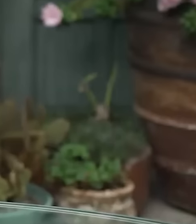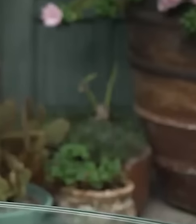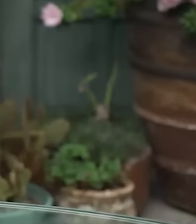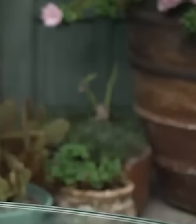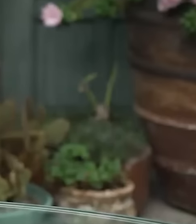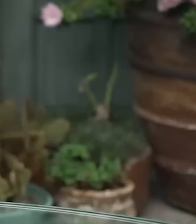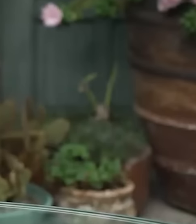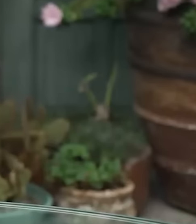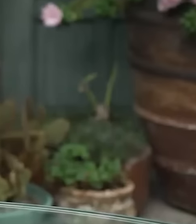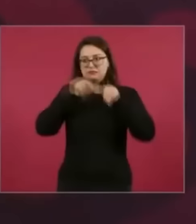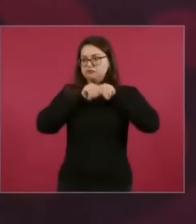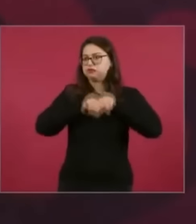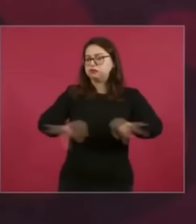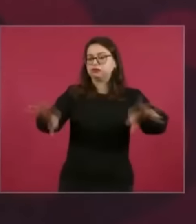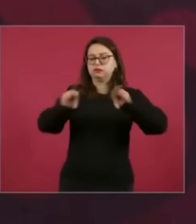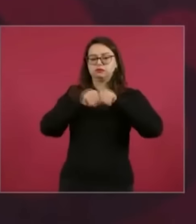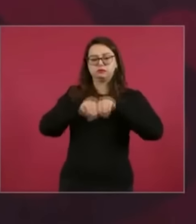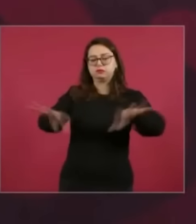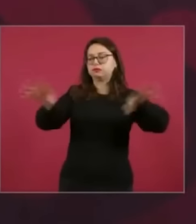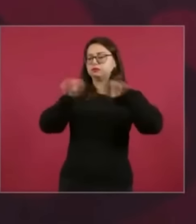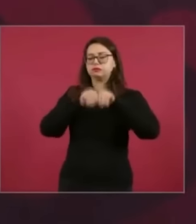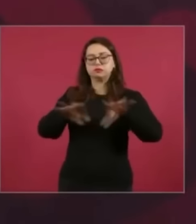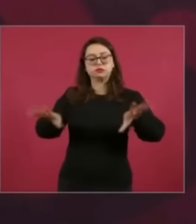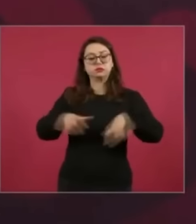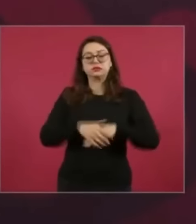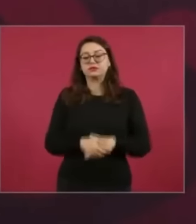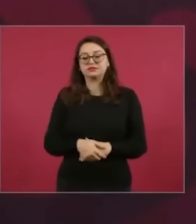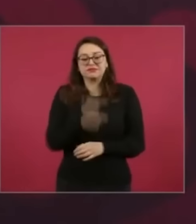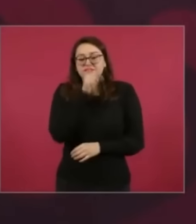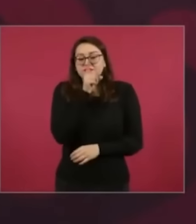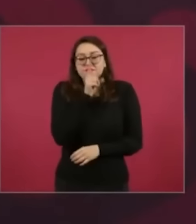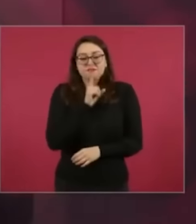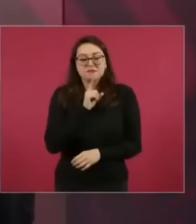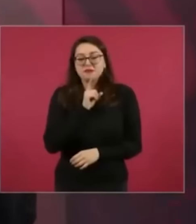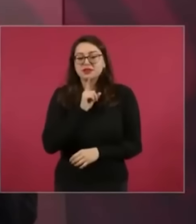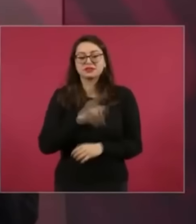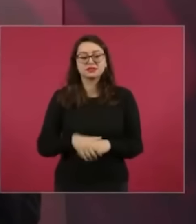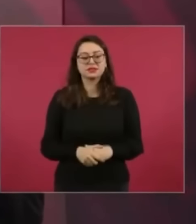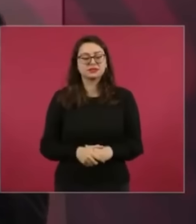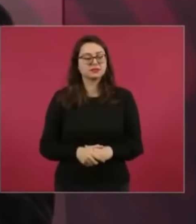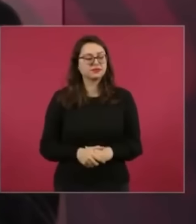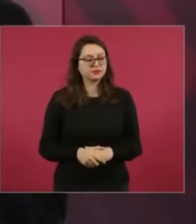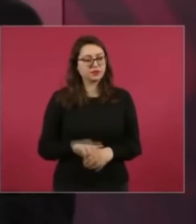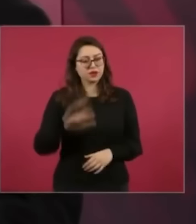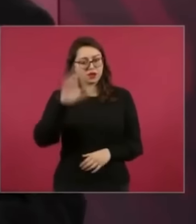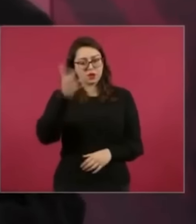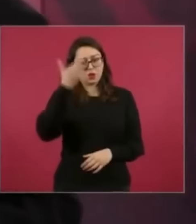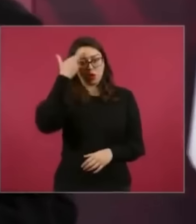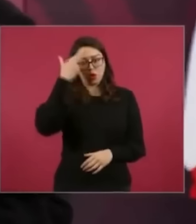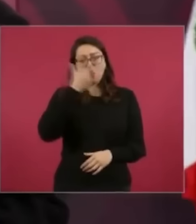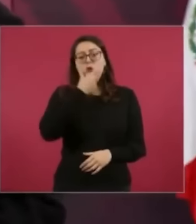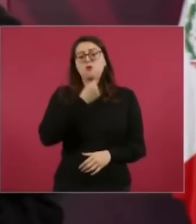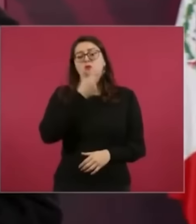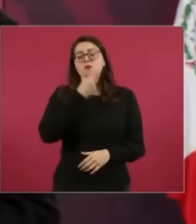ver a laraki una vez dijo a raki a ver si no lo tienes por